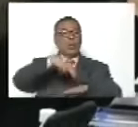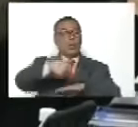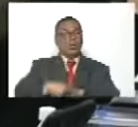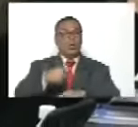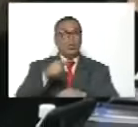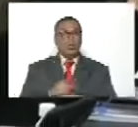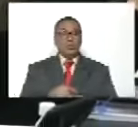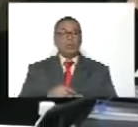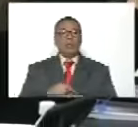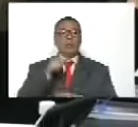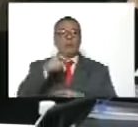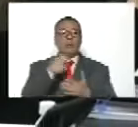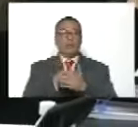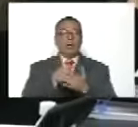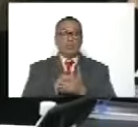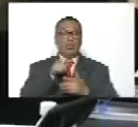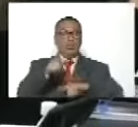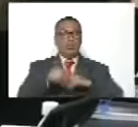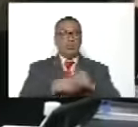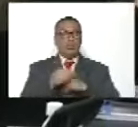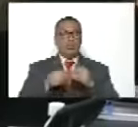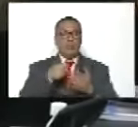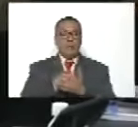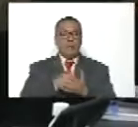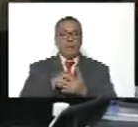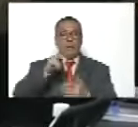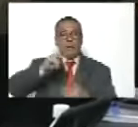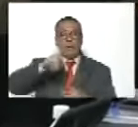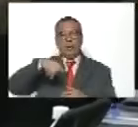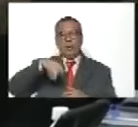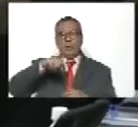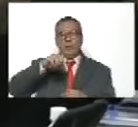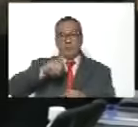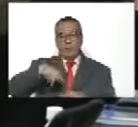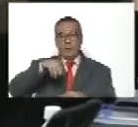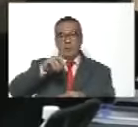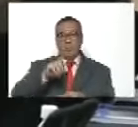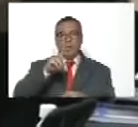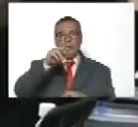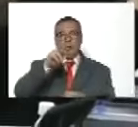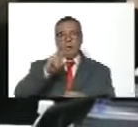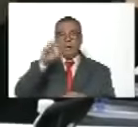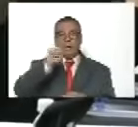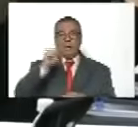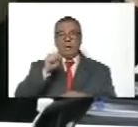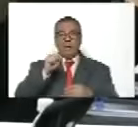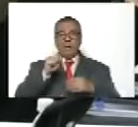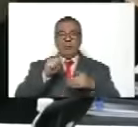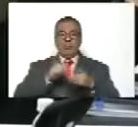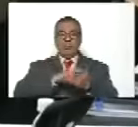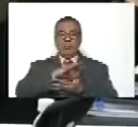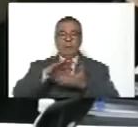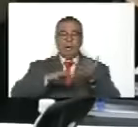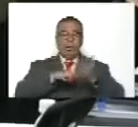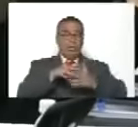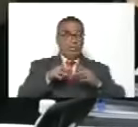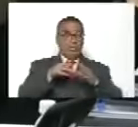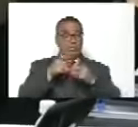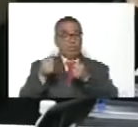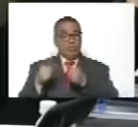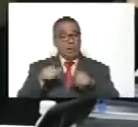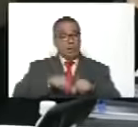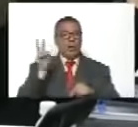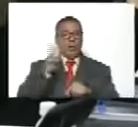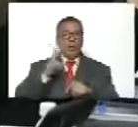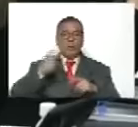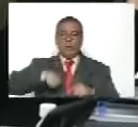default, tanto en la deuda soberana como en la deuda de PDVSA. Y lo que estamos viendo es un colapso económico total de Venezuela.